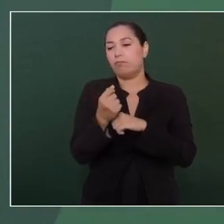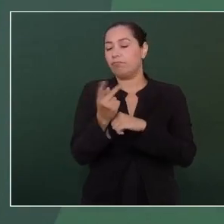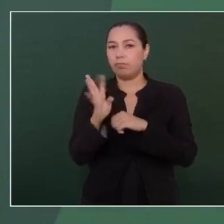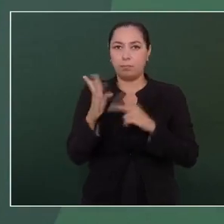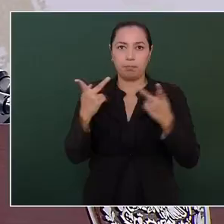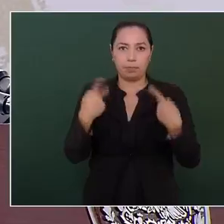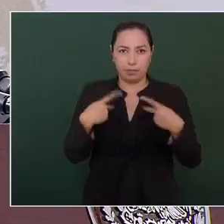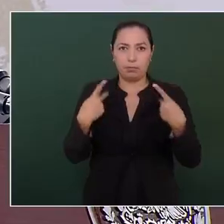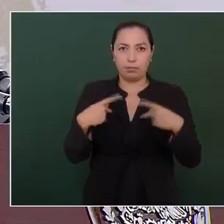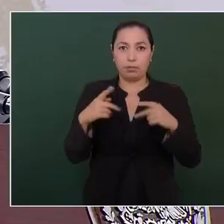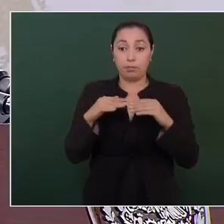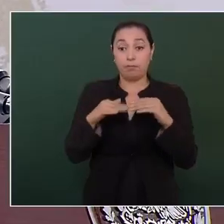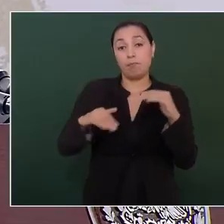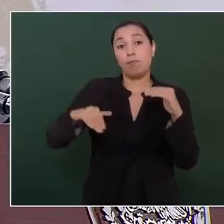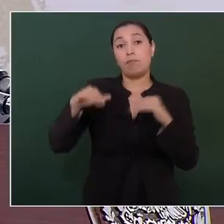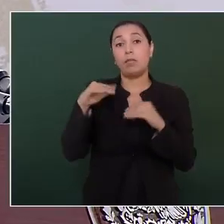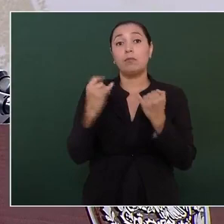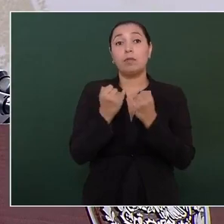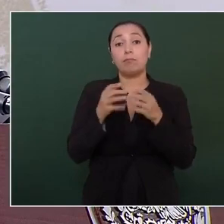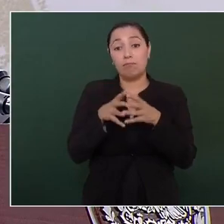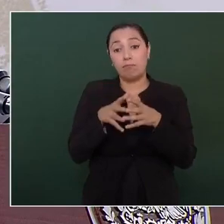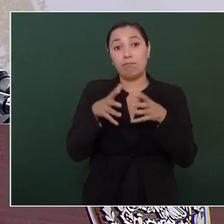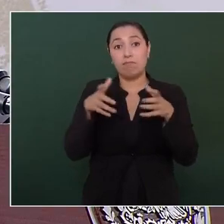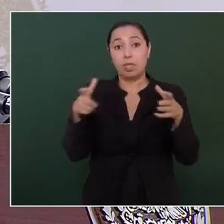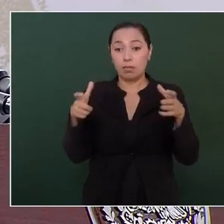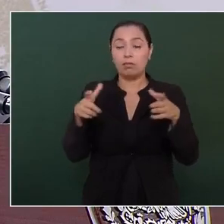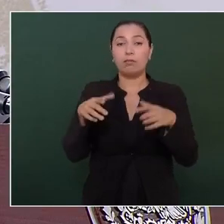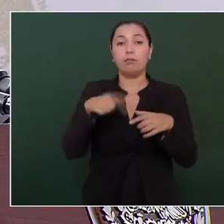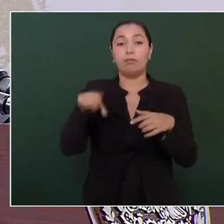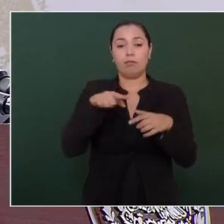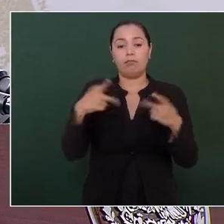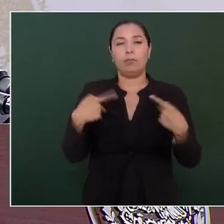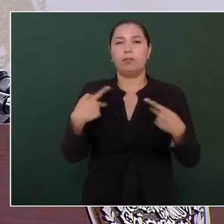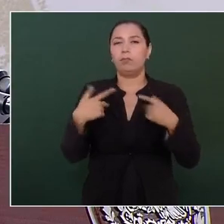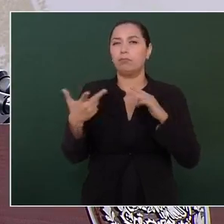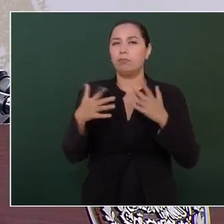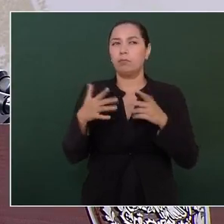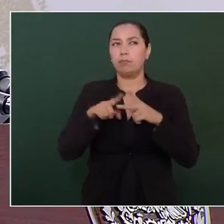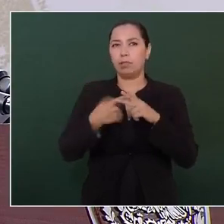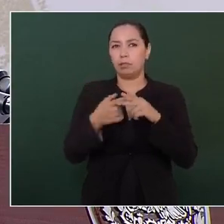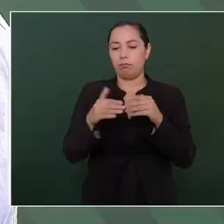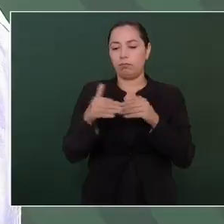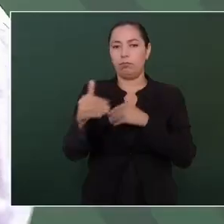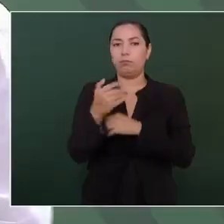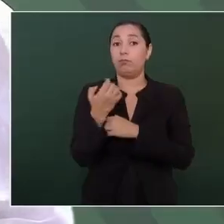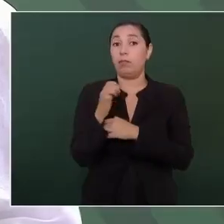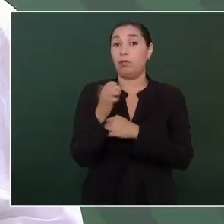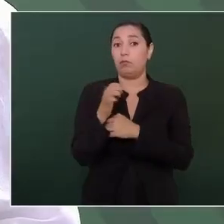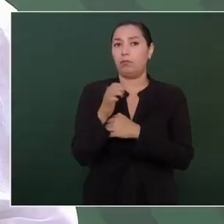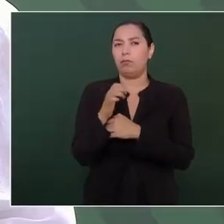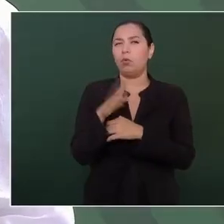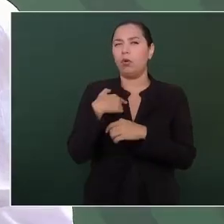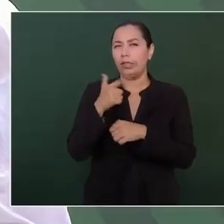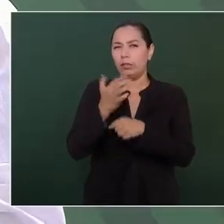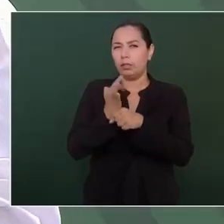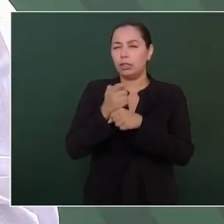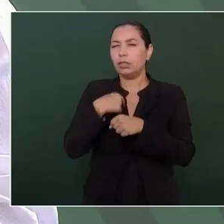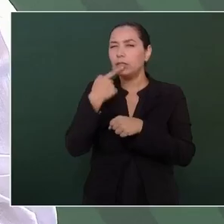se va a incrementar a partir de enero. Ahorita les voy a decir